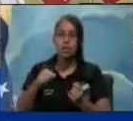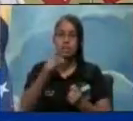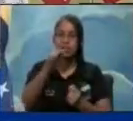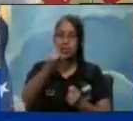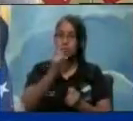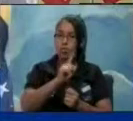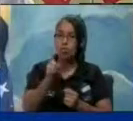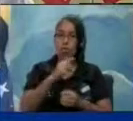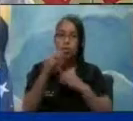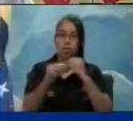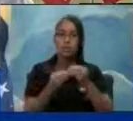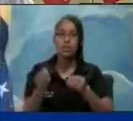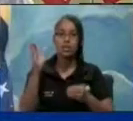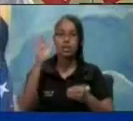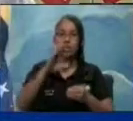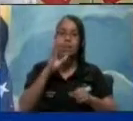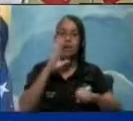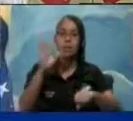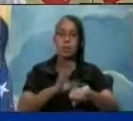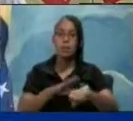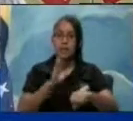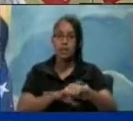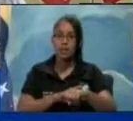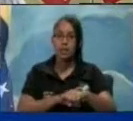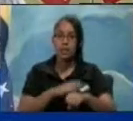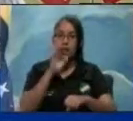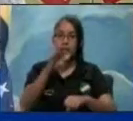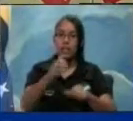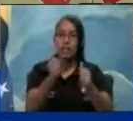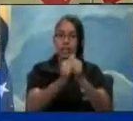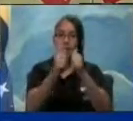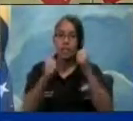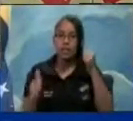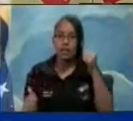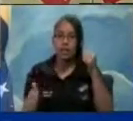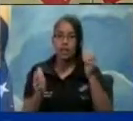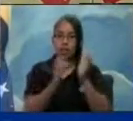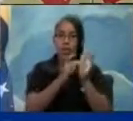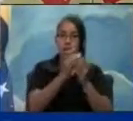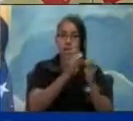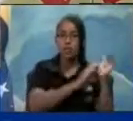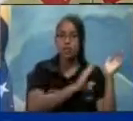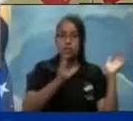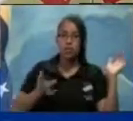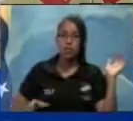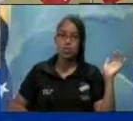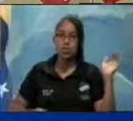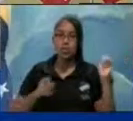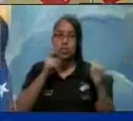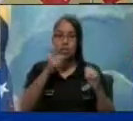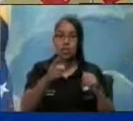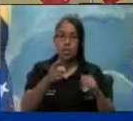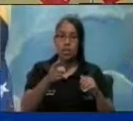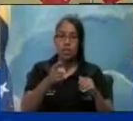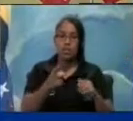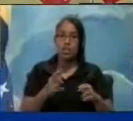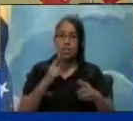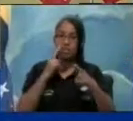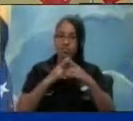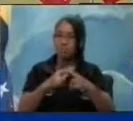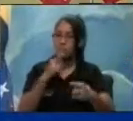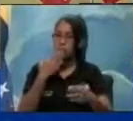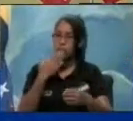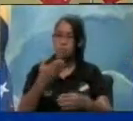haces, estás en pecado, estás descarriado. Jesucristo le reclamó a